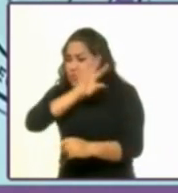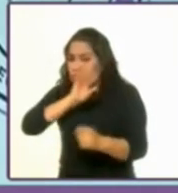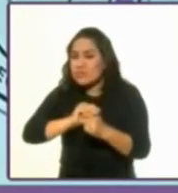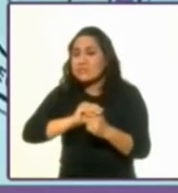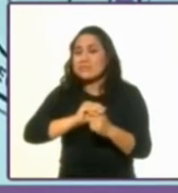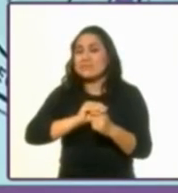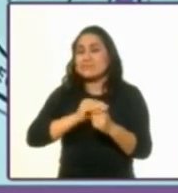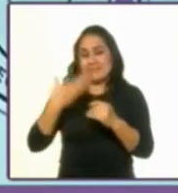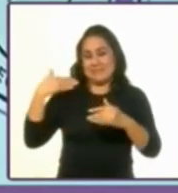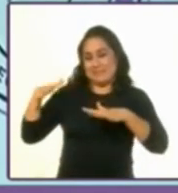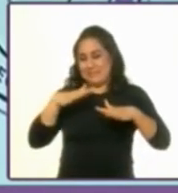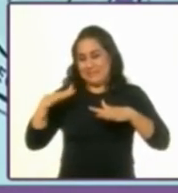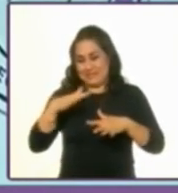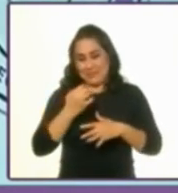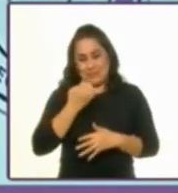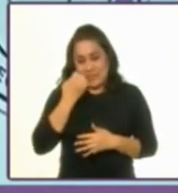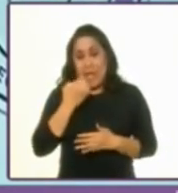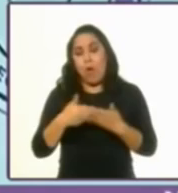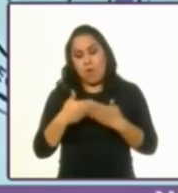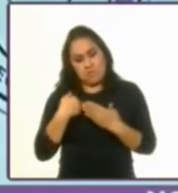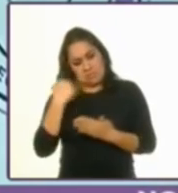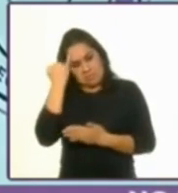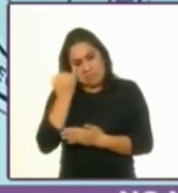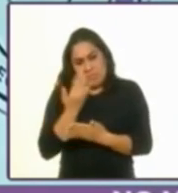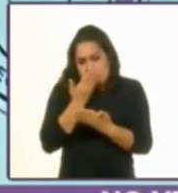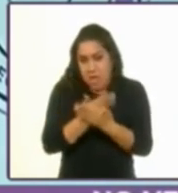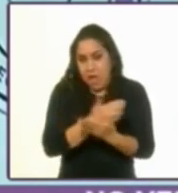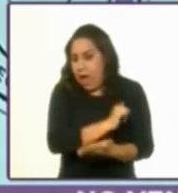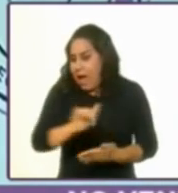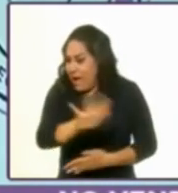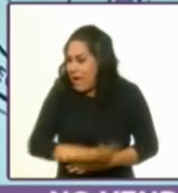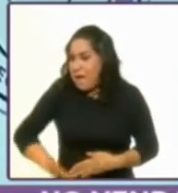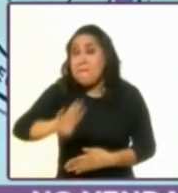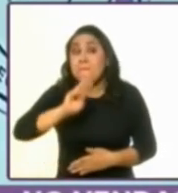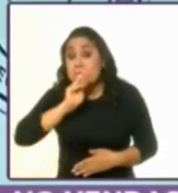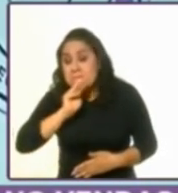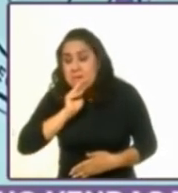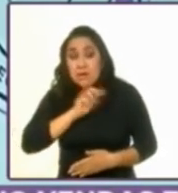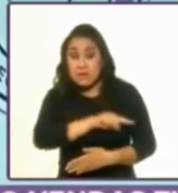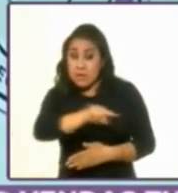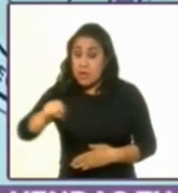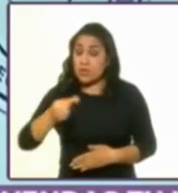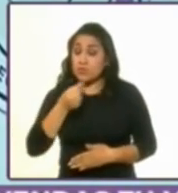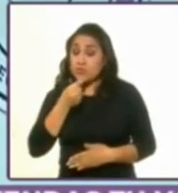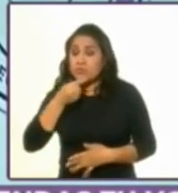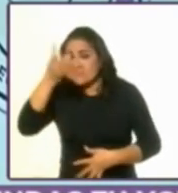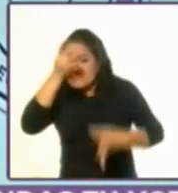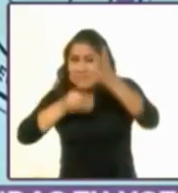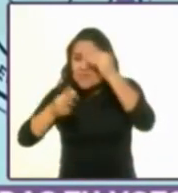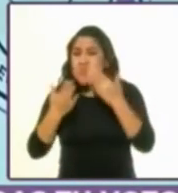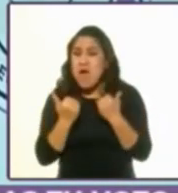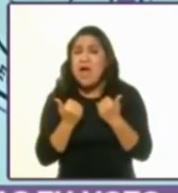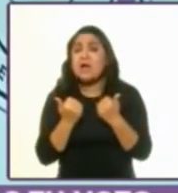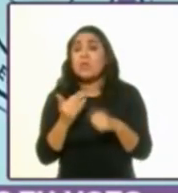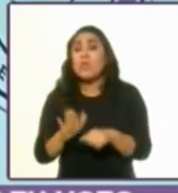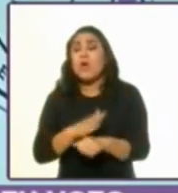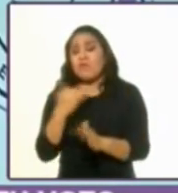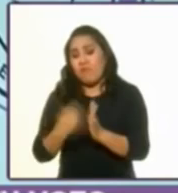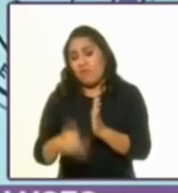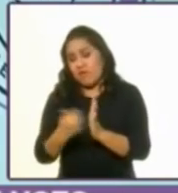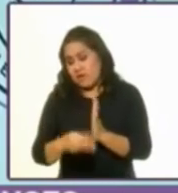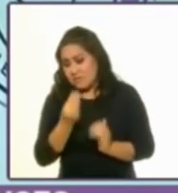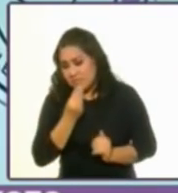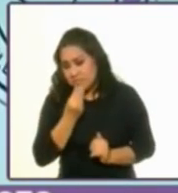sismo pero yo estoy planteando le las mamás los niños que no aprenden es porque no comen en las